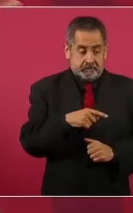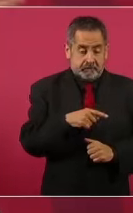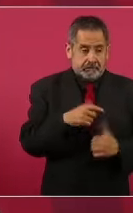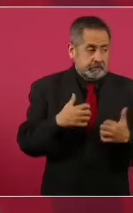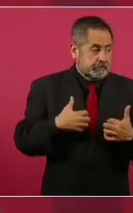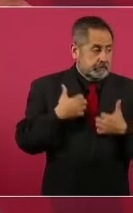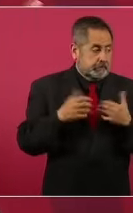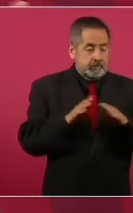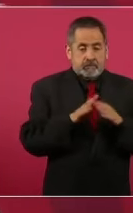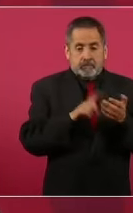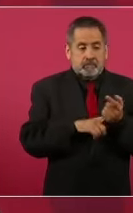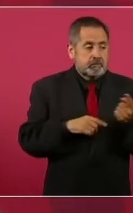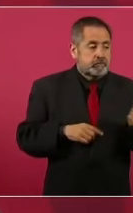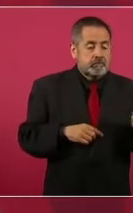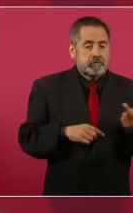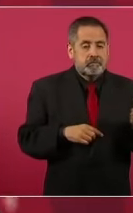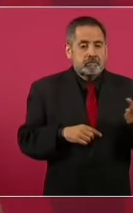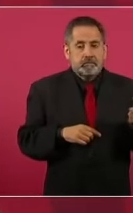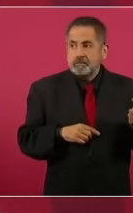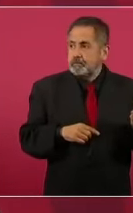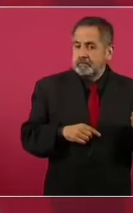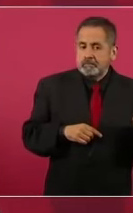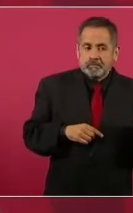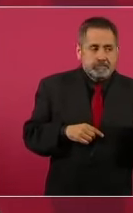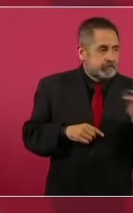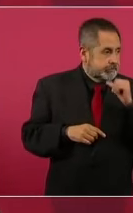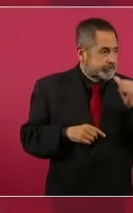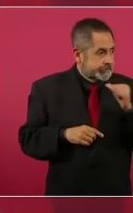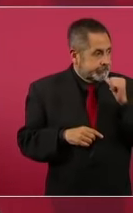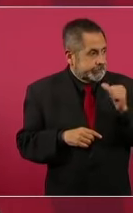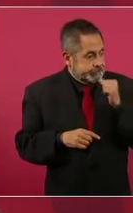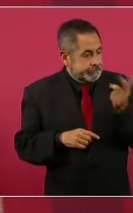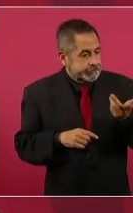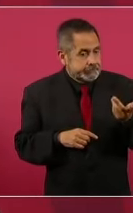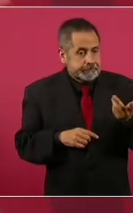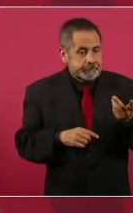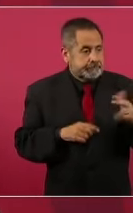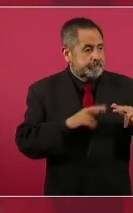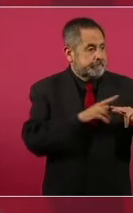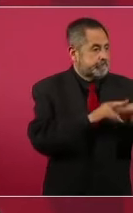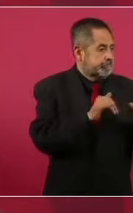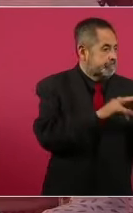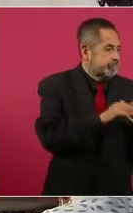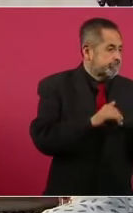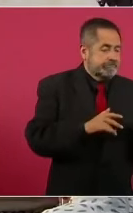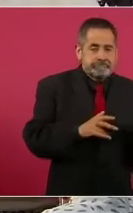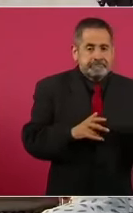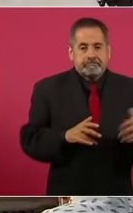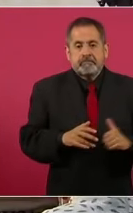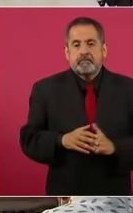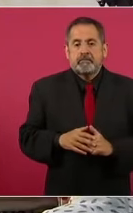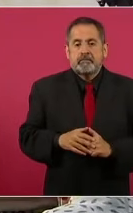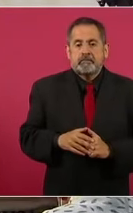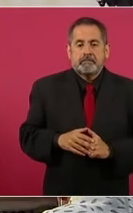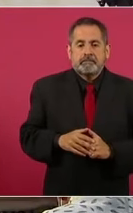vieron de que no levantaba ni uno ni otro,